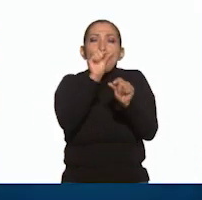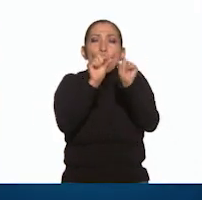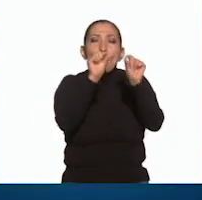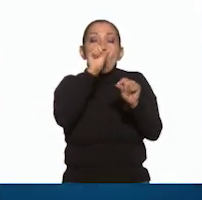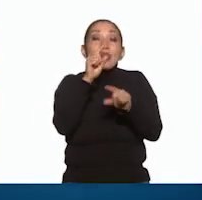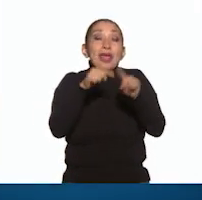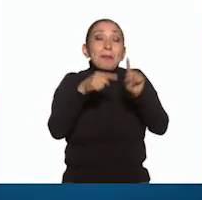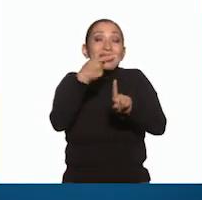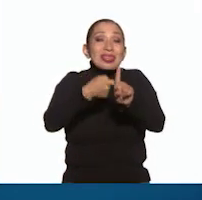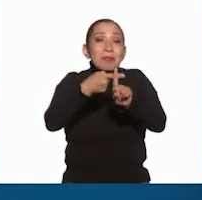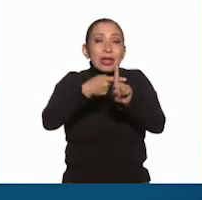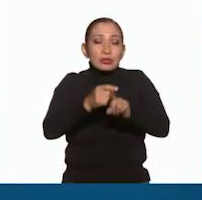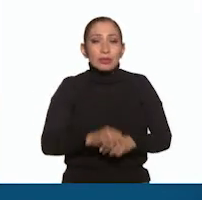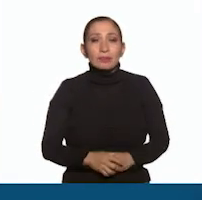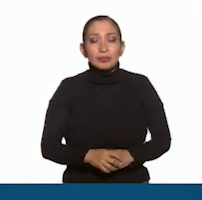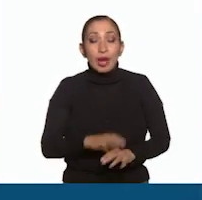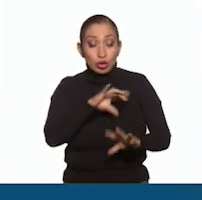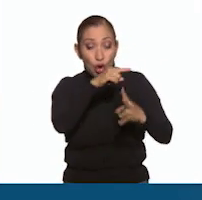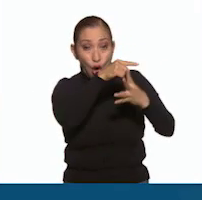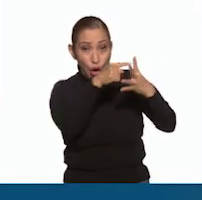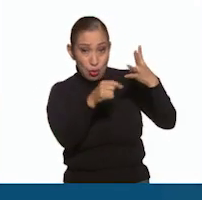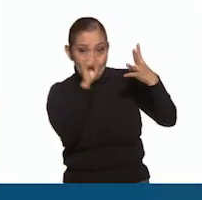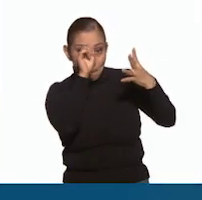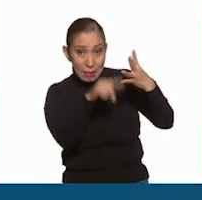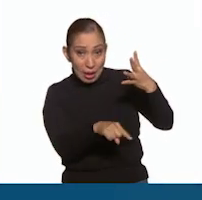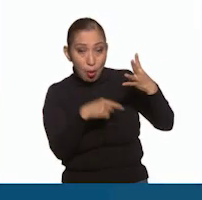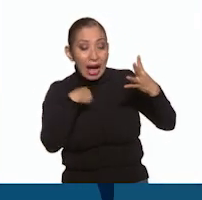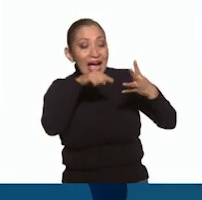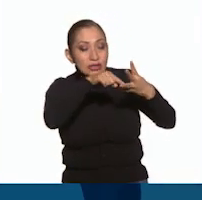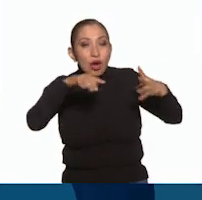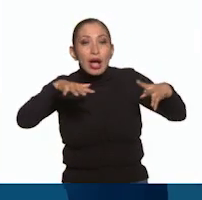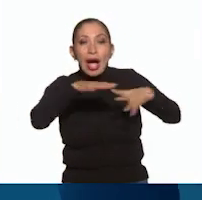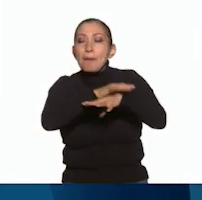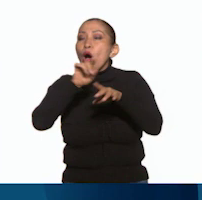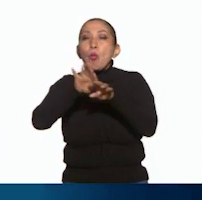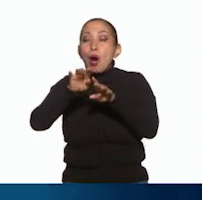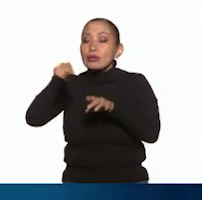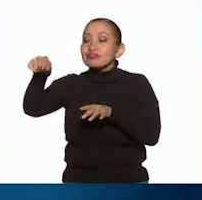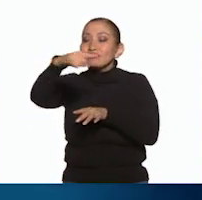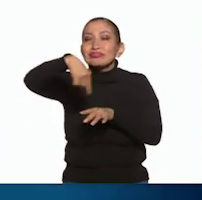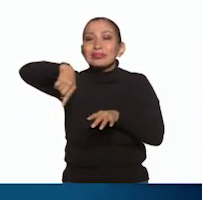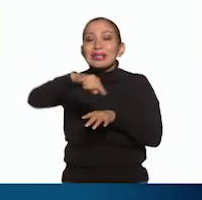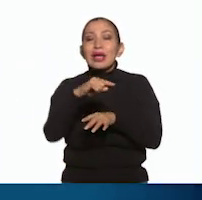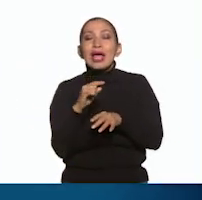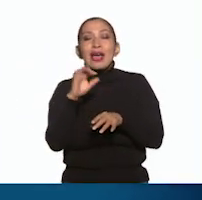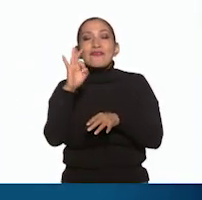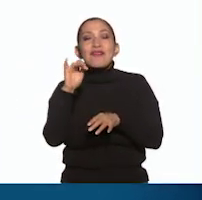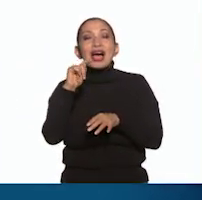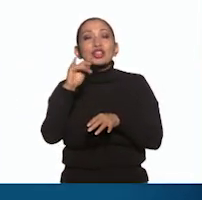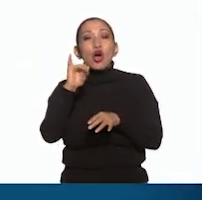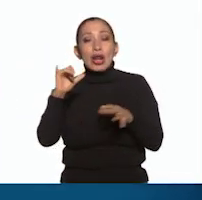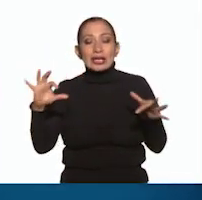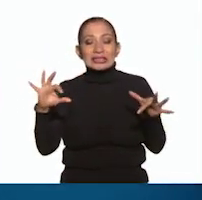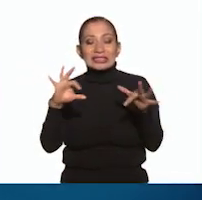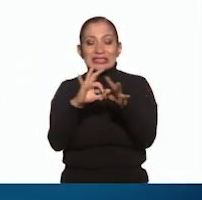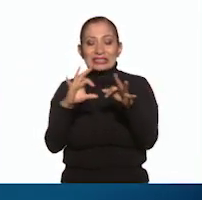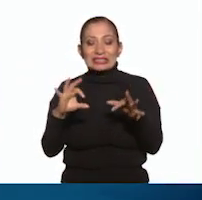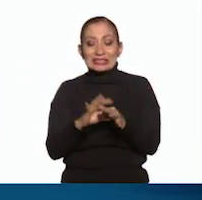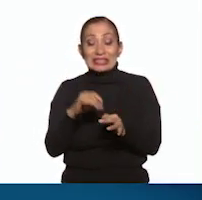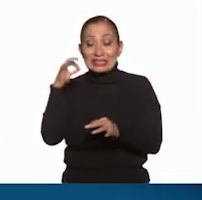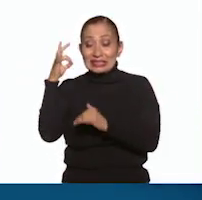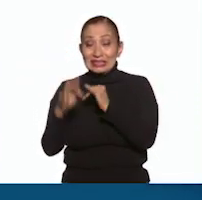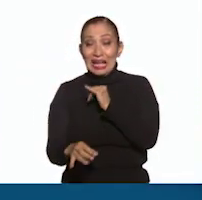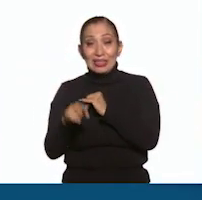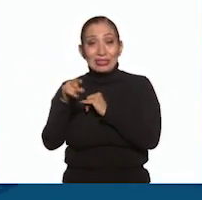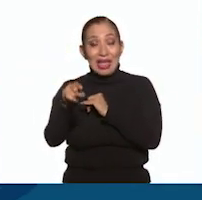temperatura. Ahora bien, todos los elementos son modificados por los factores del clima, y su interacción provoca que este